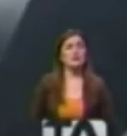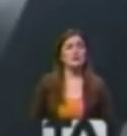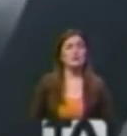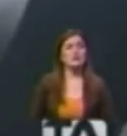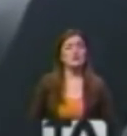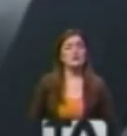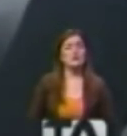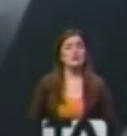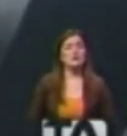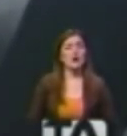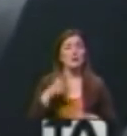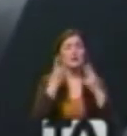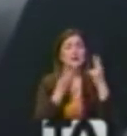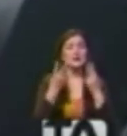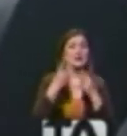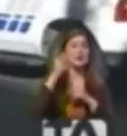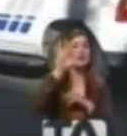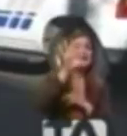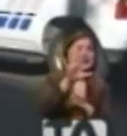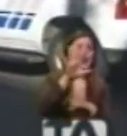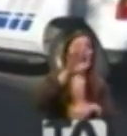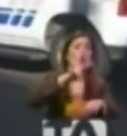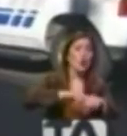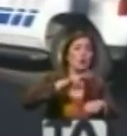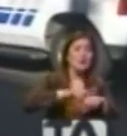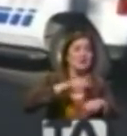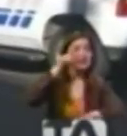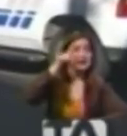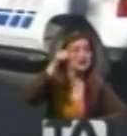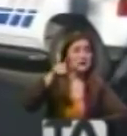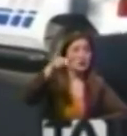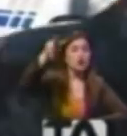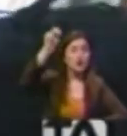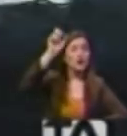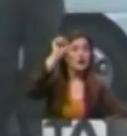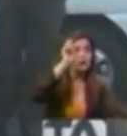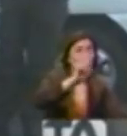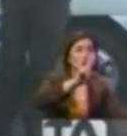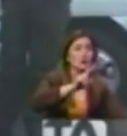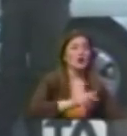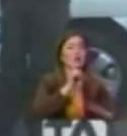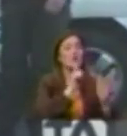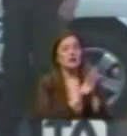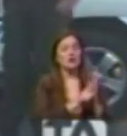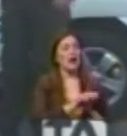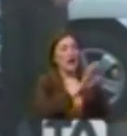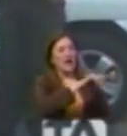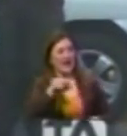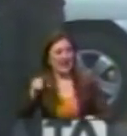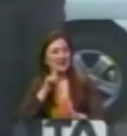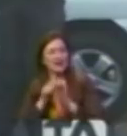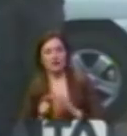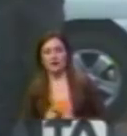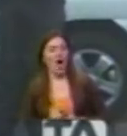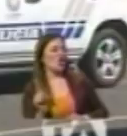Entre idas y vueltas han visitado no menos de 5 veces las fiscalías del norte y del sur. Que acá sí, que acá